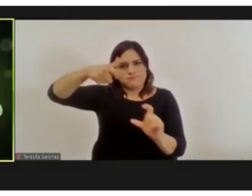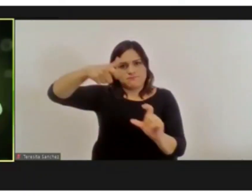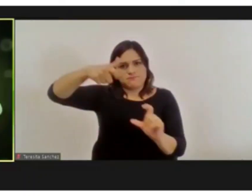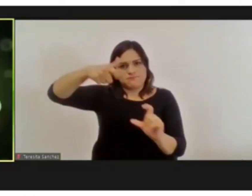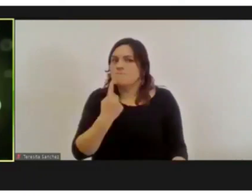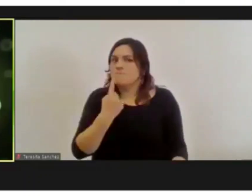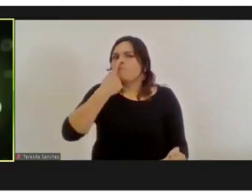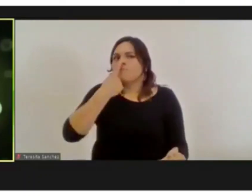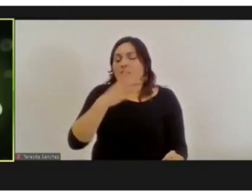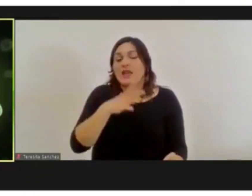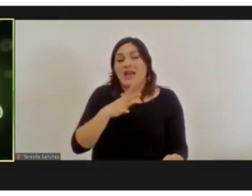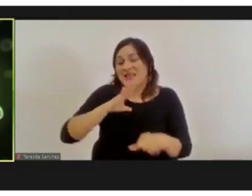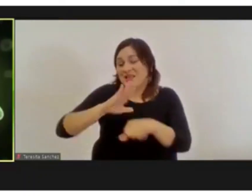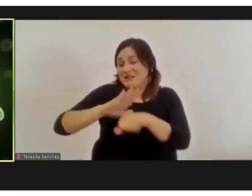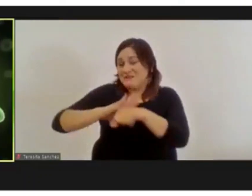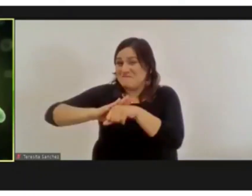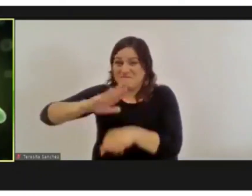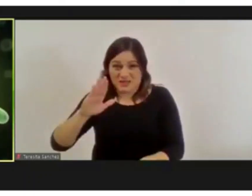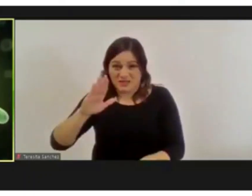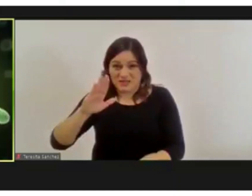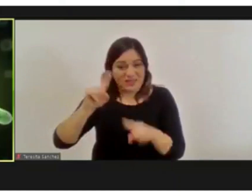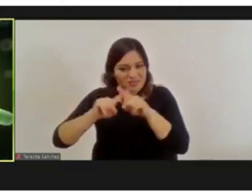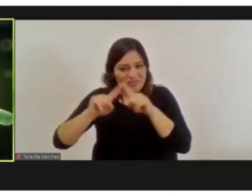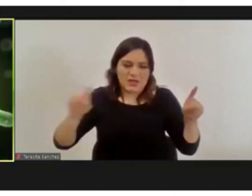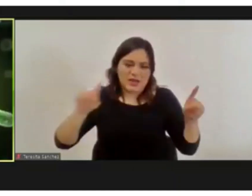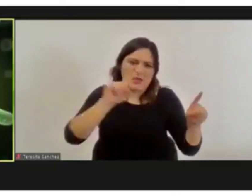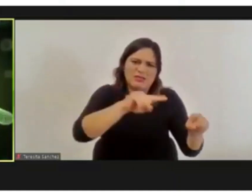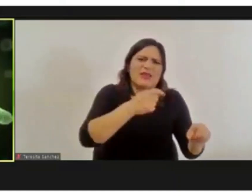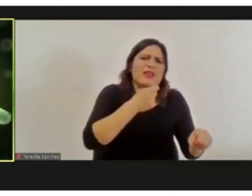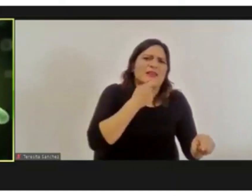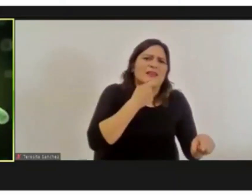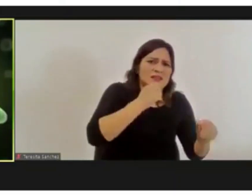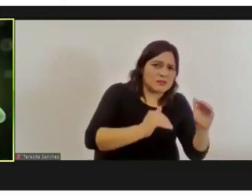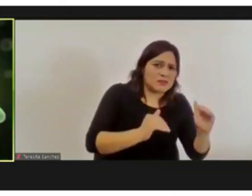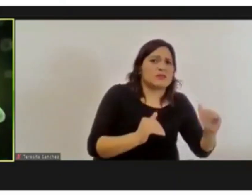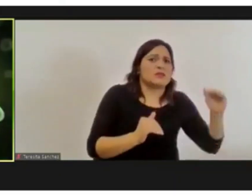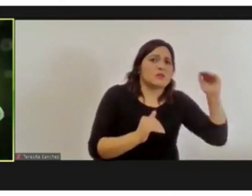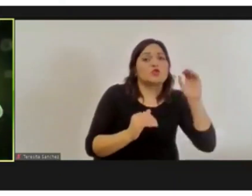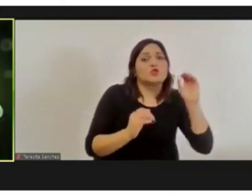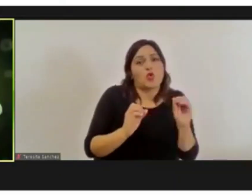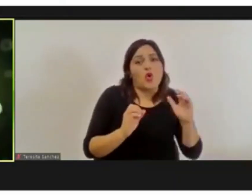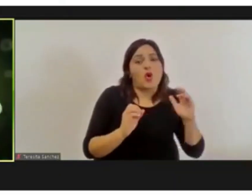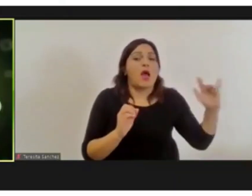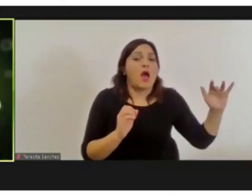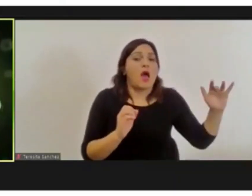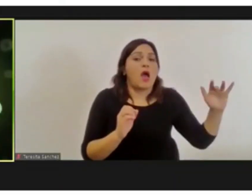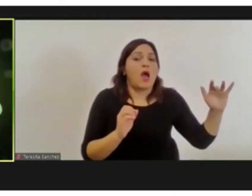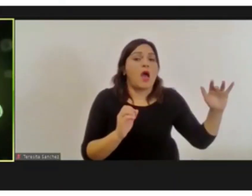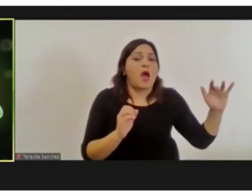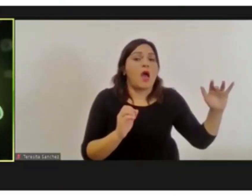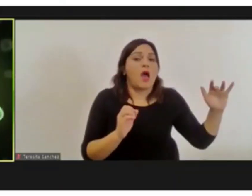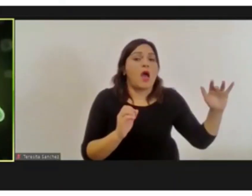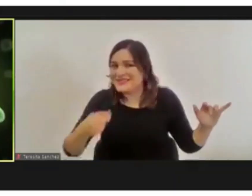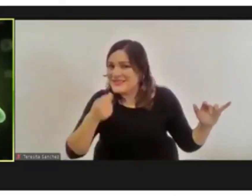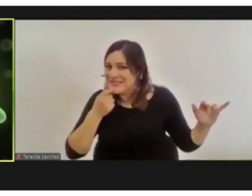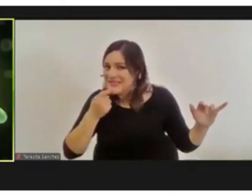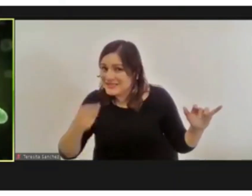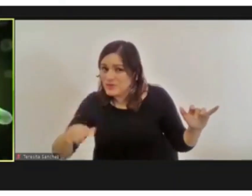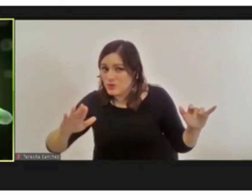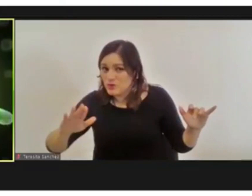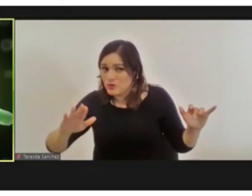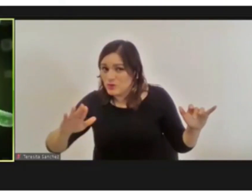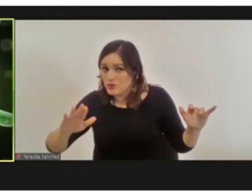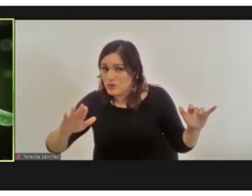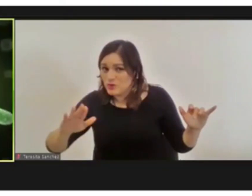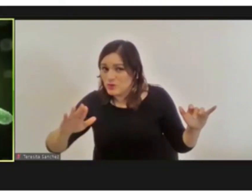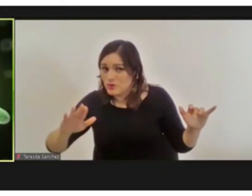más grandes que los adultos. Según un estudio publicado en JAMA Pediatrics, uno de los